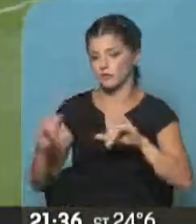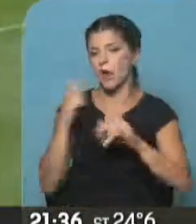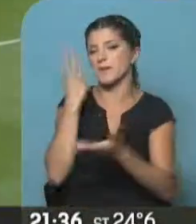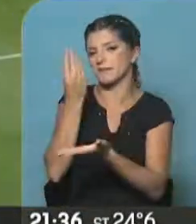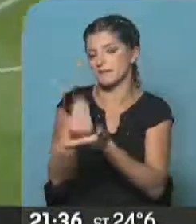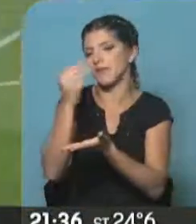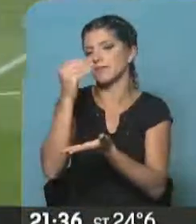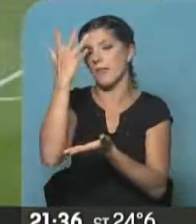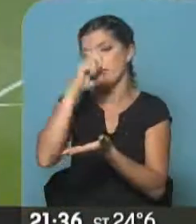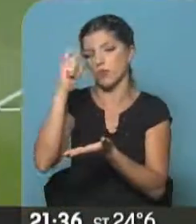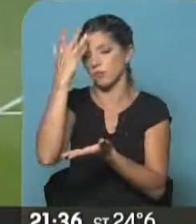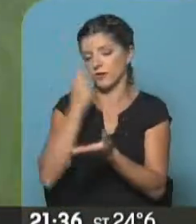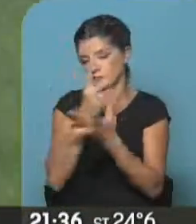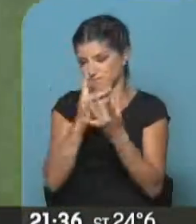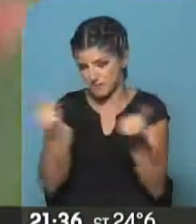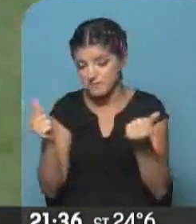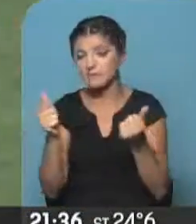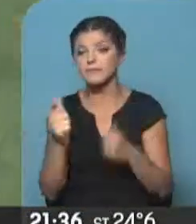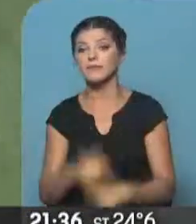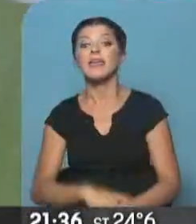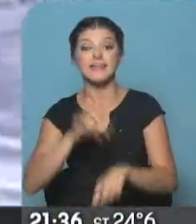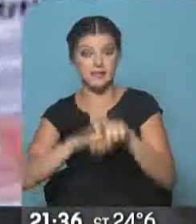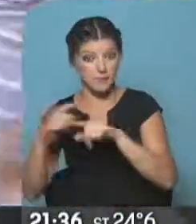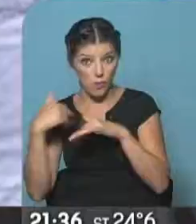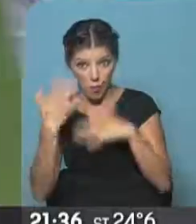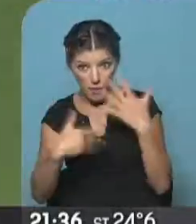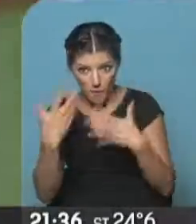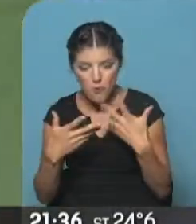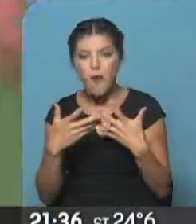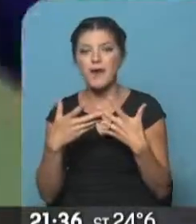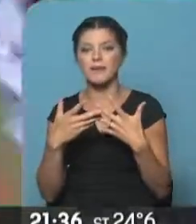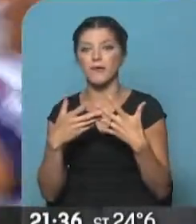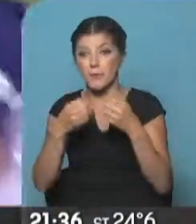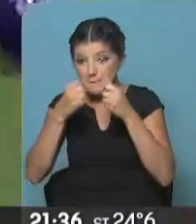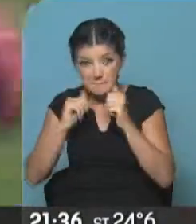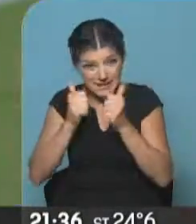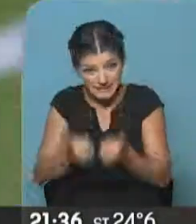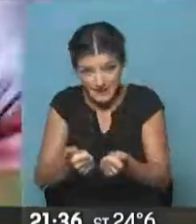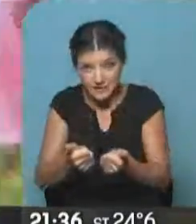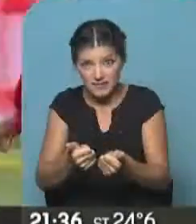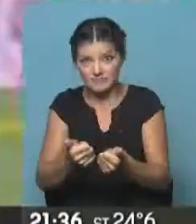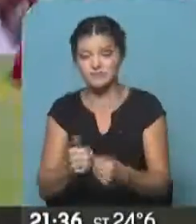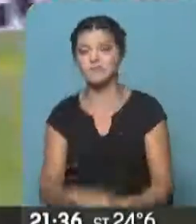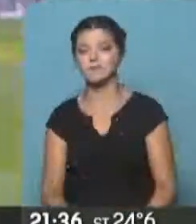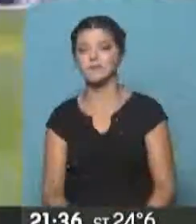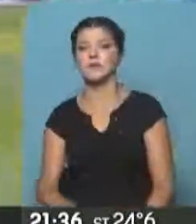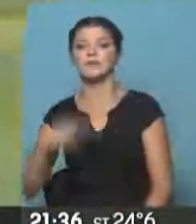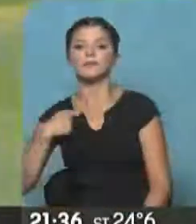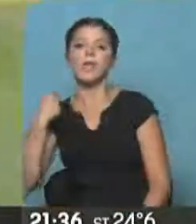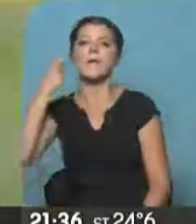Ciclón, y a la hora de jugar y cuando el partido todavía se sacaba las lagañas y se desperezaba, pase al vacío para